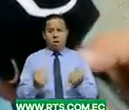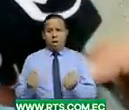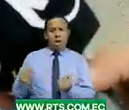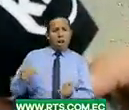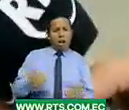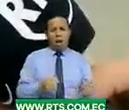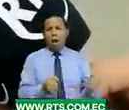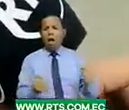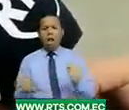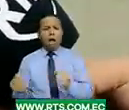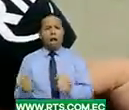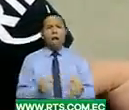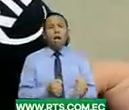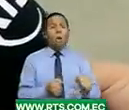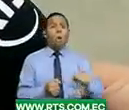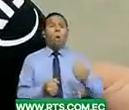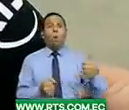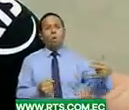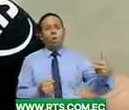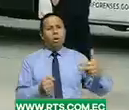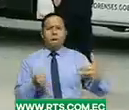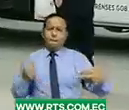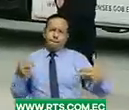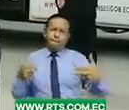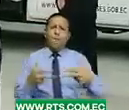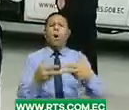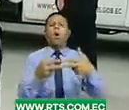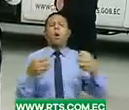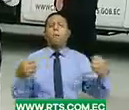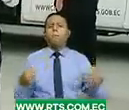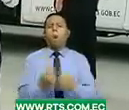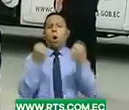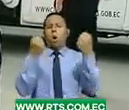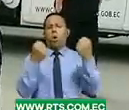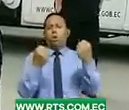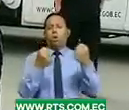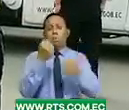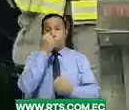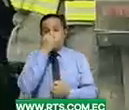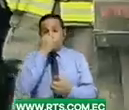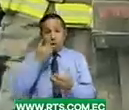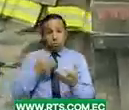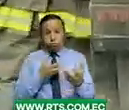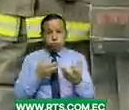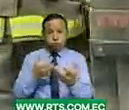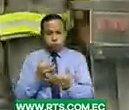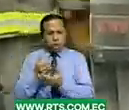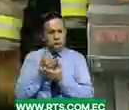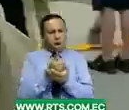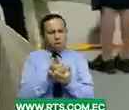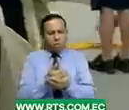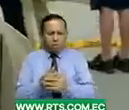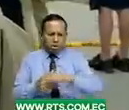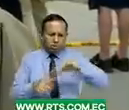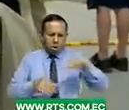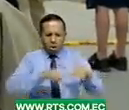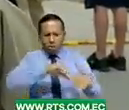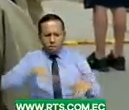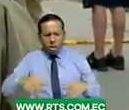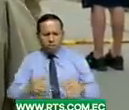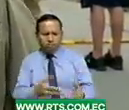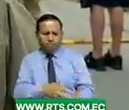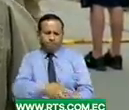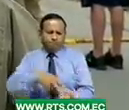y justo le coge el otro. Carro desfrenado. Aquí llegó el cuerpo de bomberos para poder rescatar entre los fierros a las personas. Acudimos a